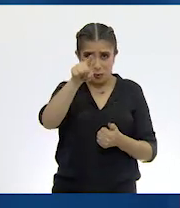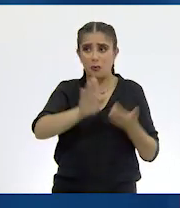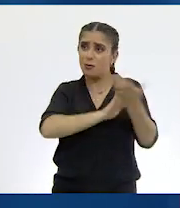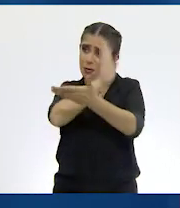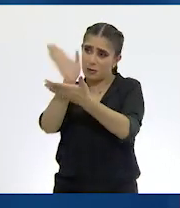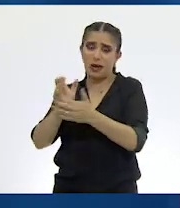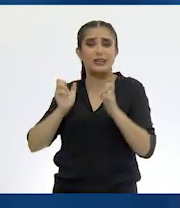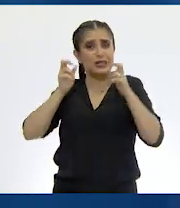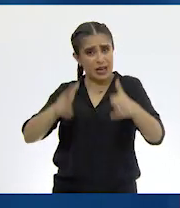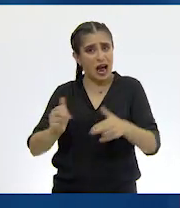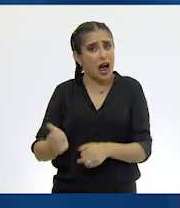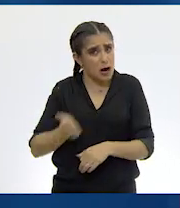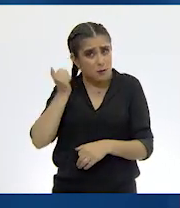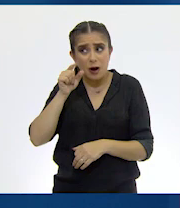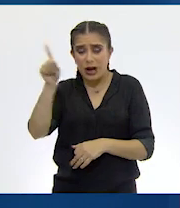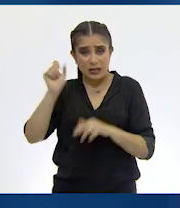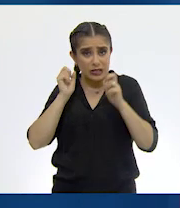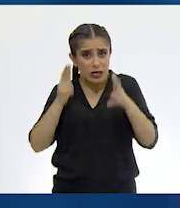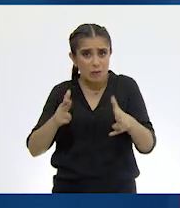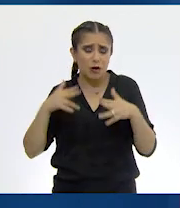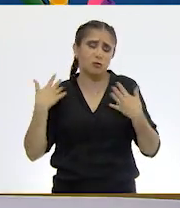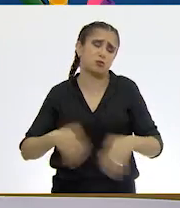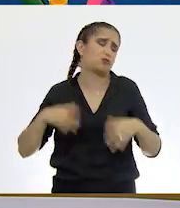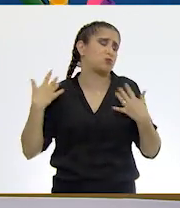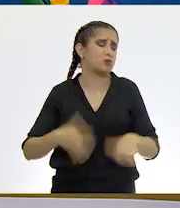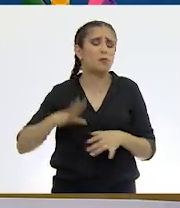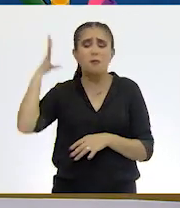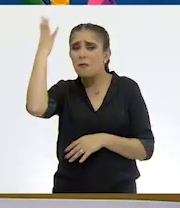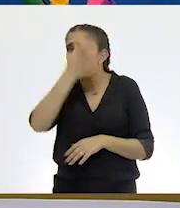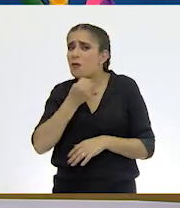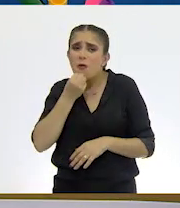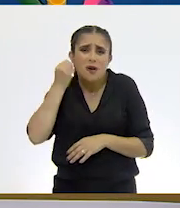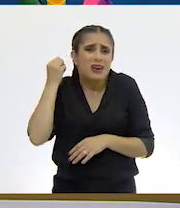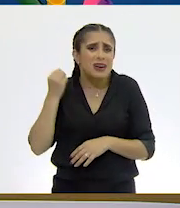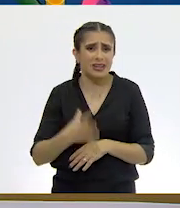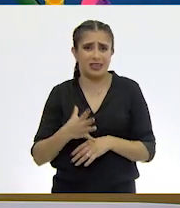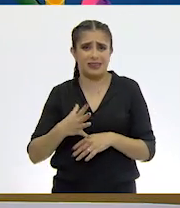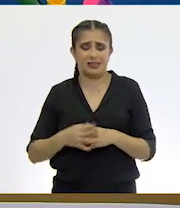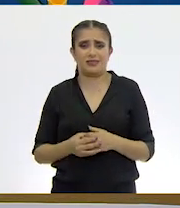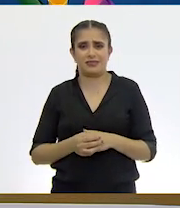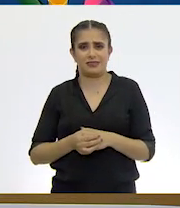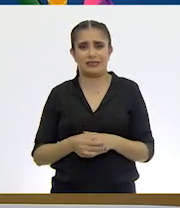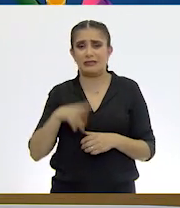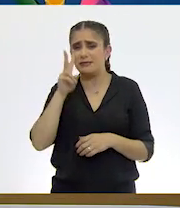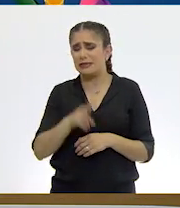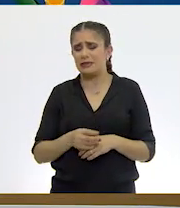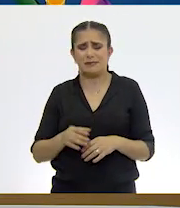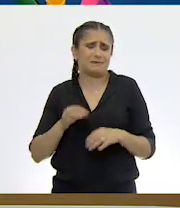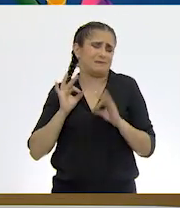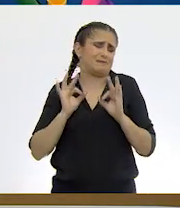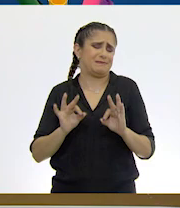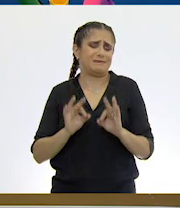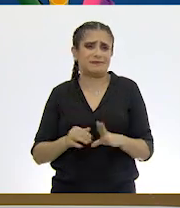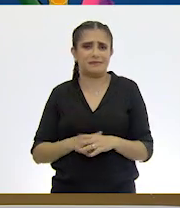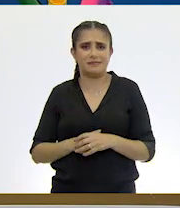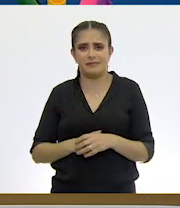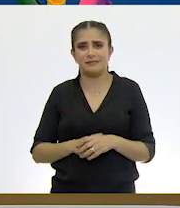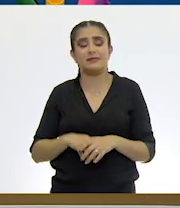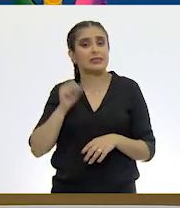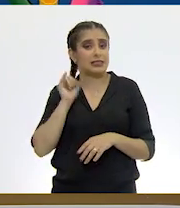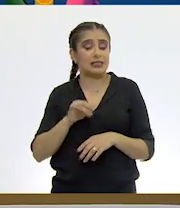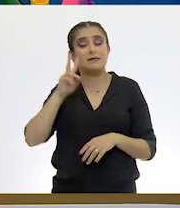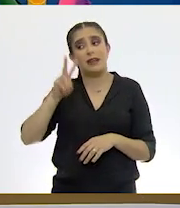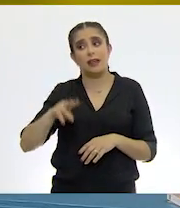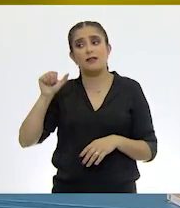efectivamente ver los paisajes que son espectaculares y la forma en la que los retrata, bueno, es una cosa de locura. Así es, María,